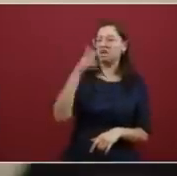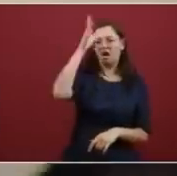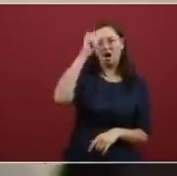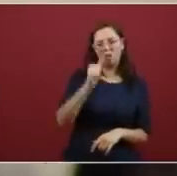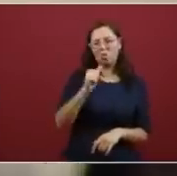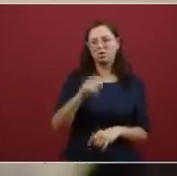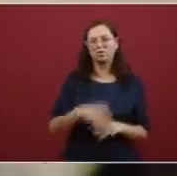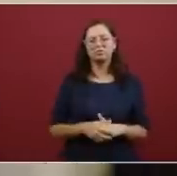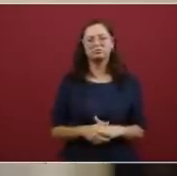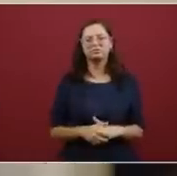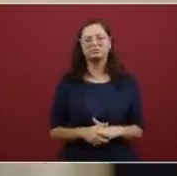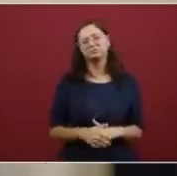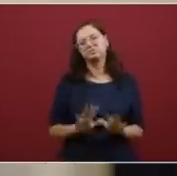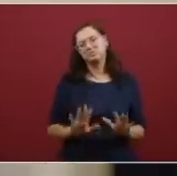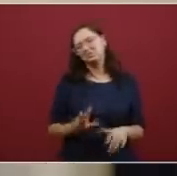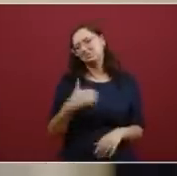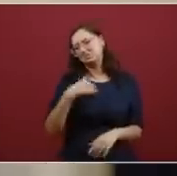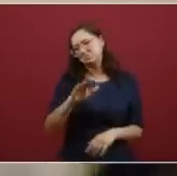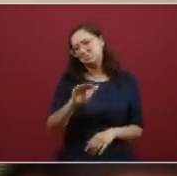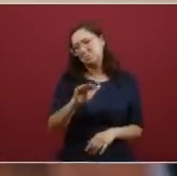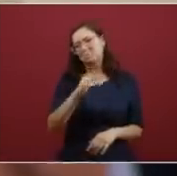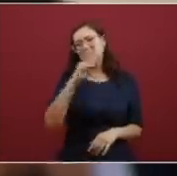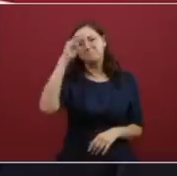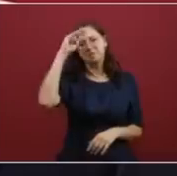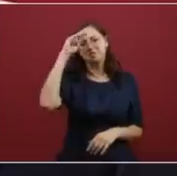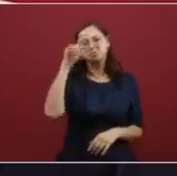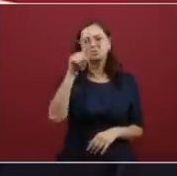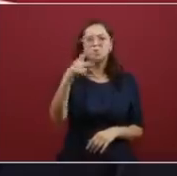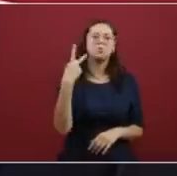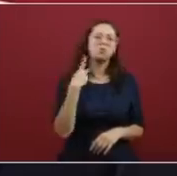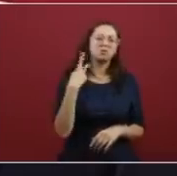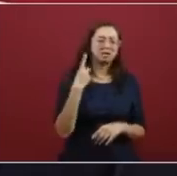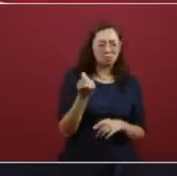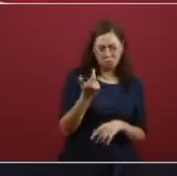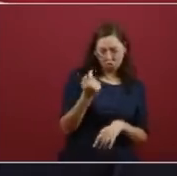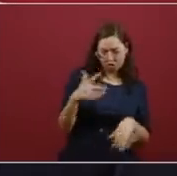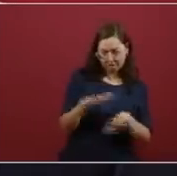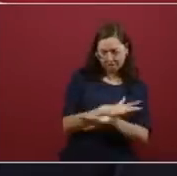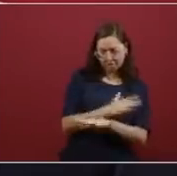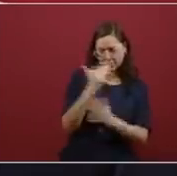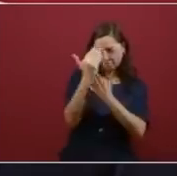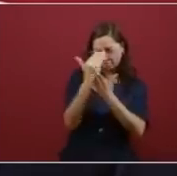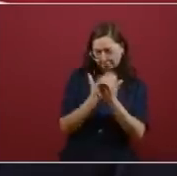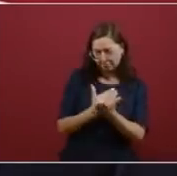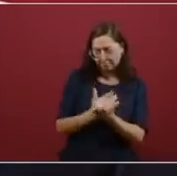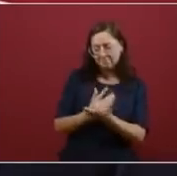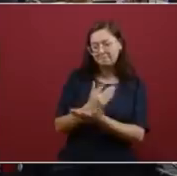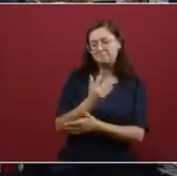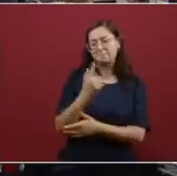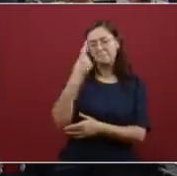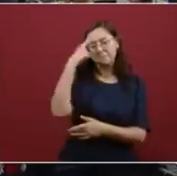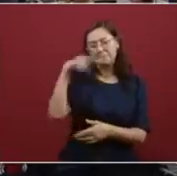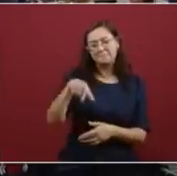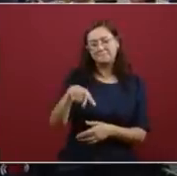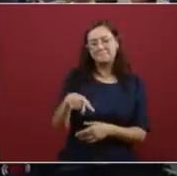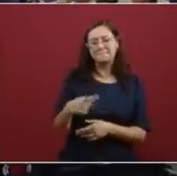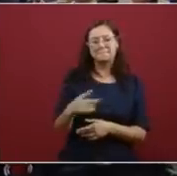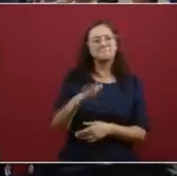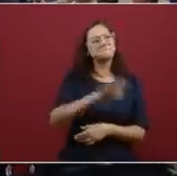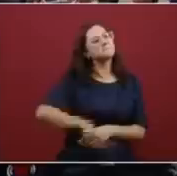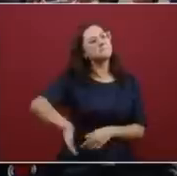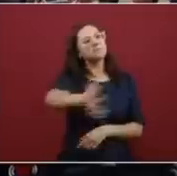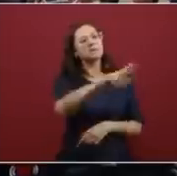Primero, si ha considerado un reajuste a la política en este sentido para tratar de confortar a